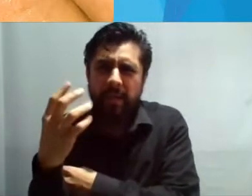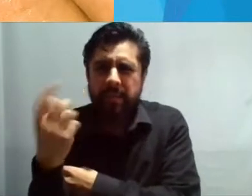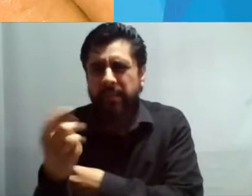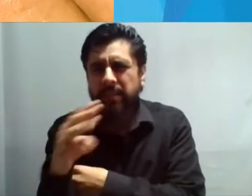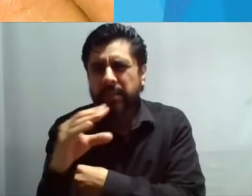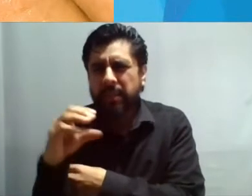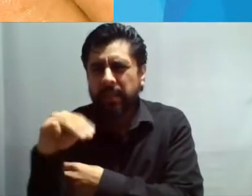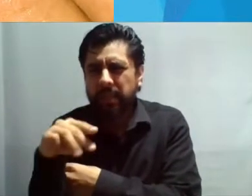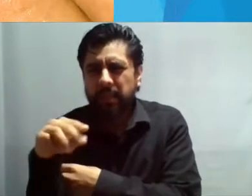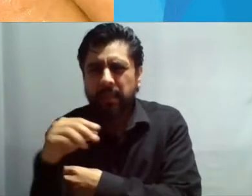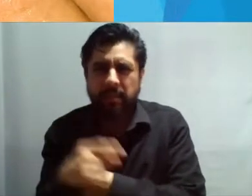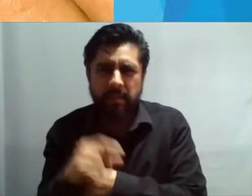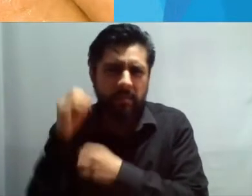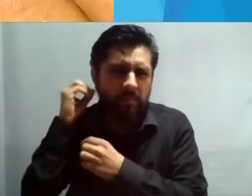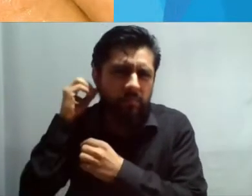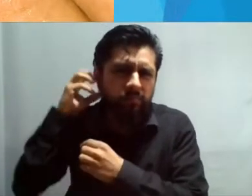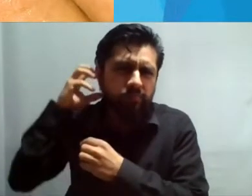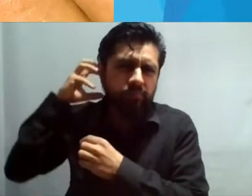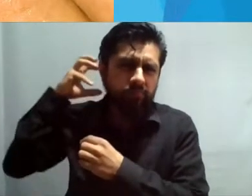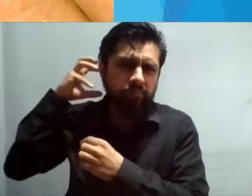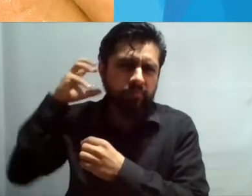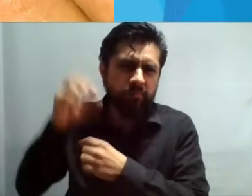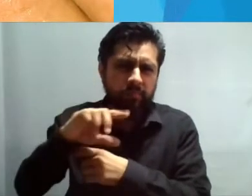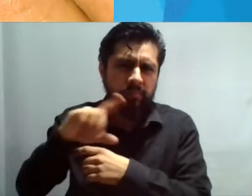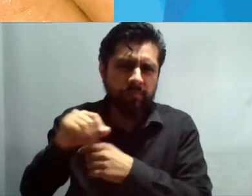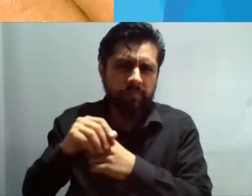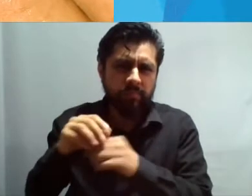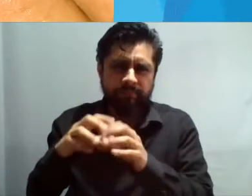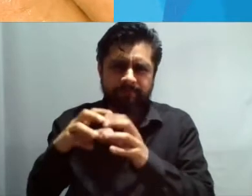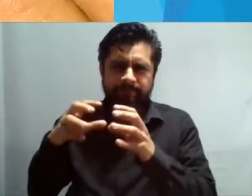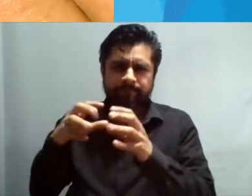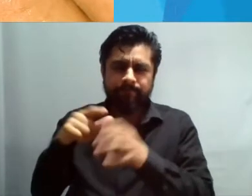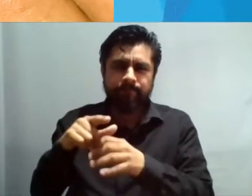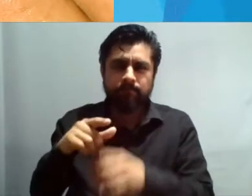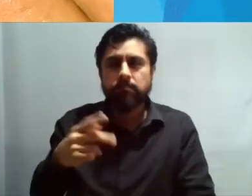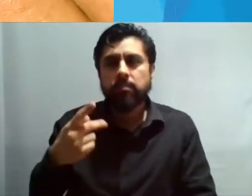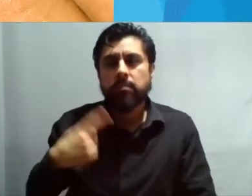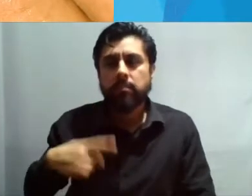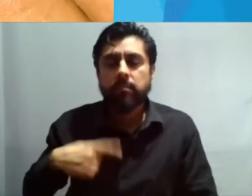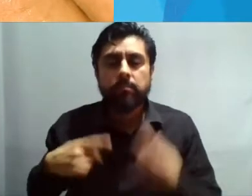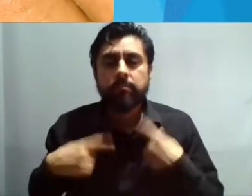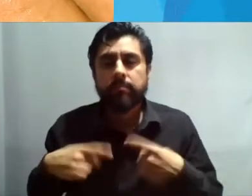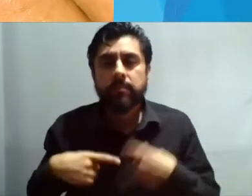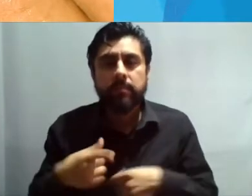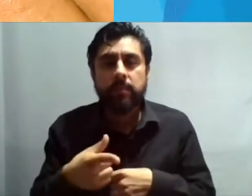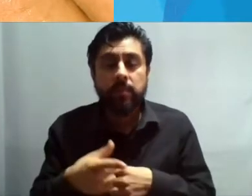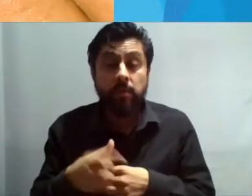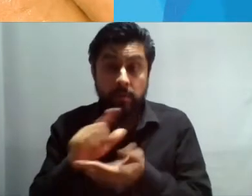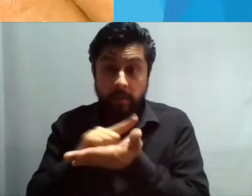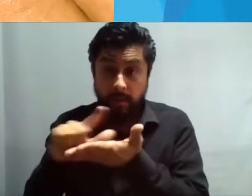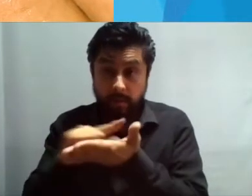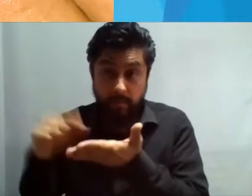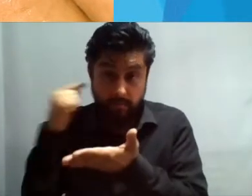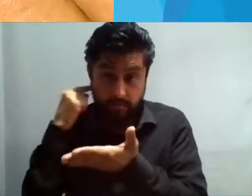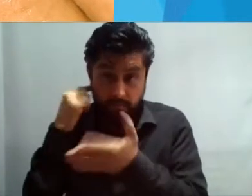mayor. Evidentemente la piel se le empieza a descamar y la persona, por supuesto, no se limpió el oído en lo absoluto